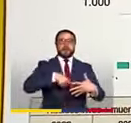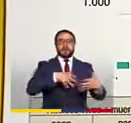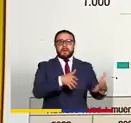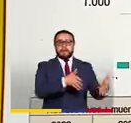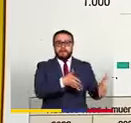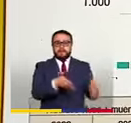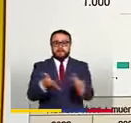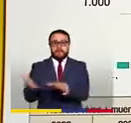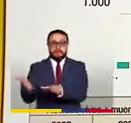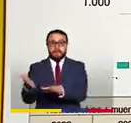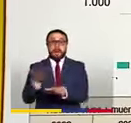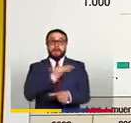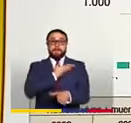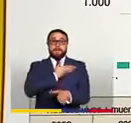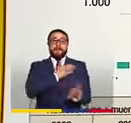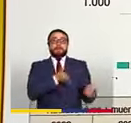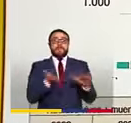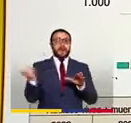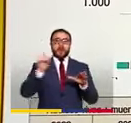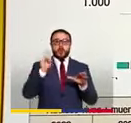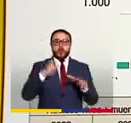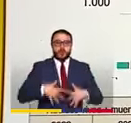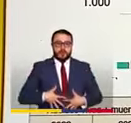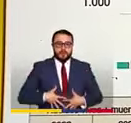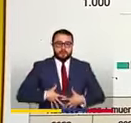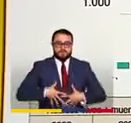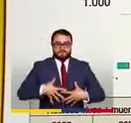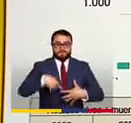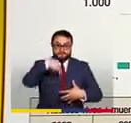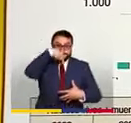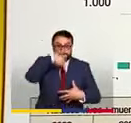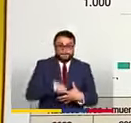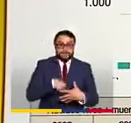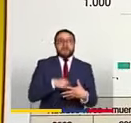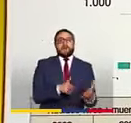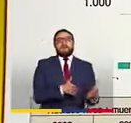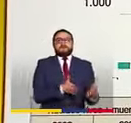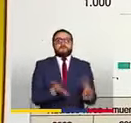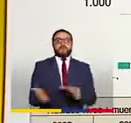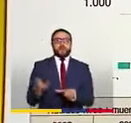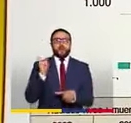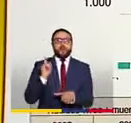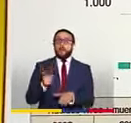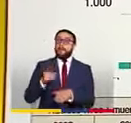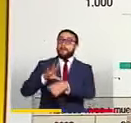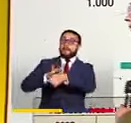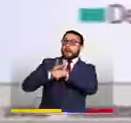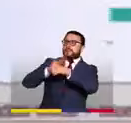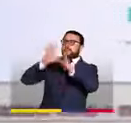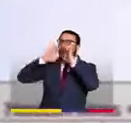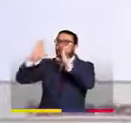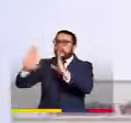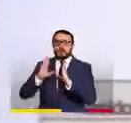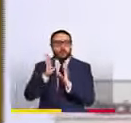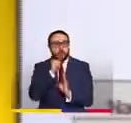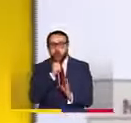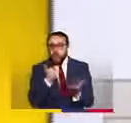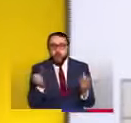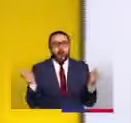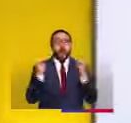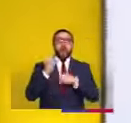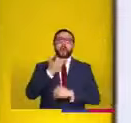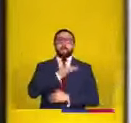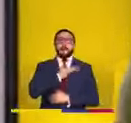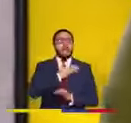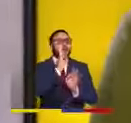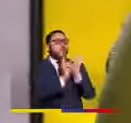de niños, ya no de la madre, pero en el vientre, por falta de atención médica, por falta de cuidado de la